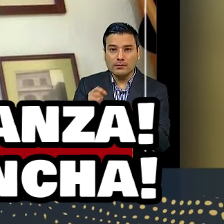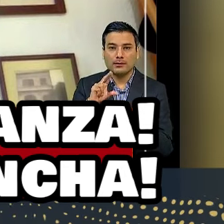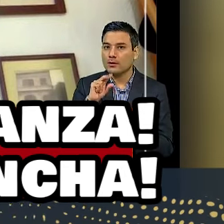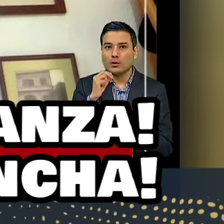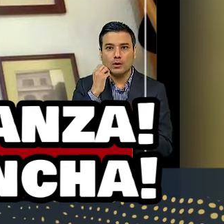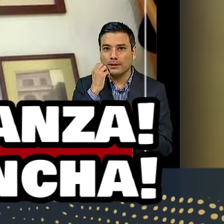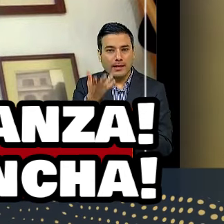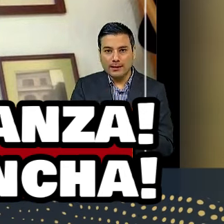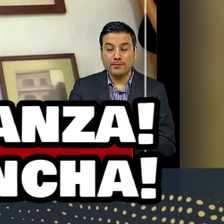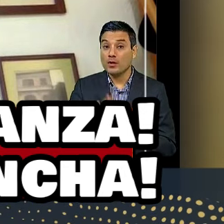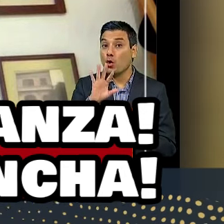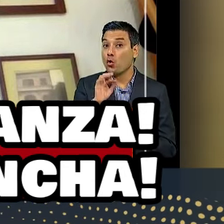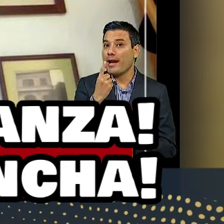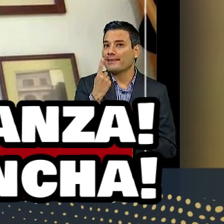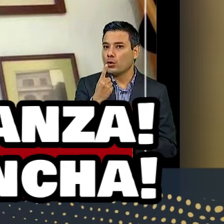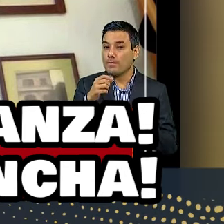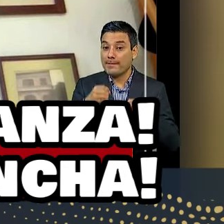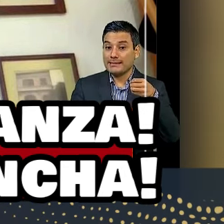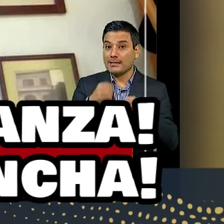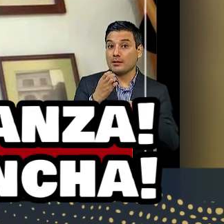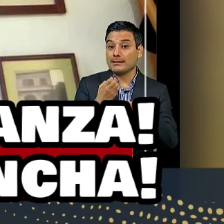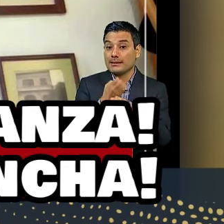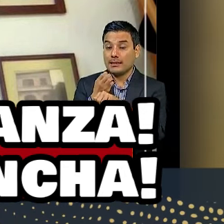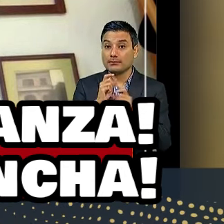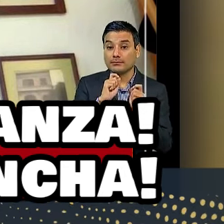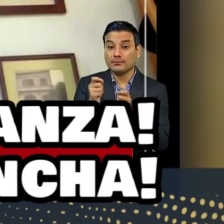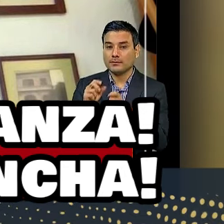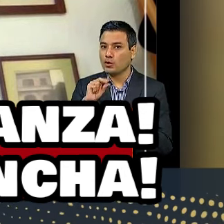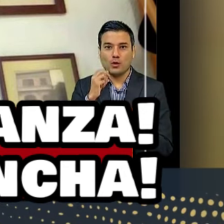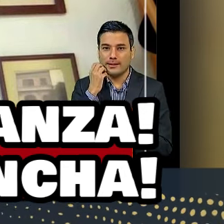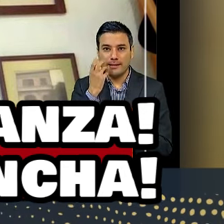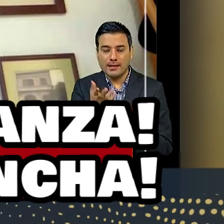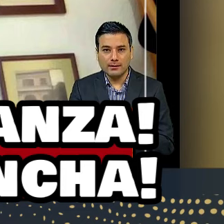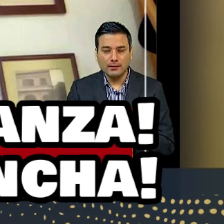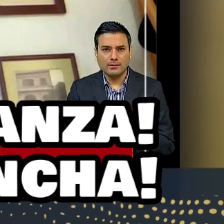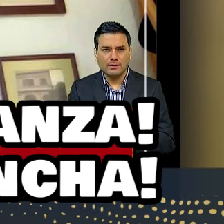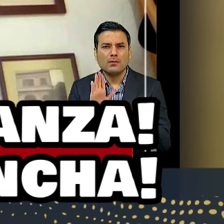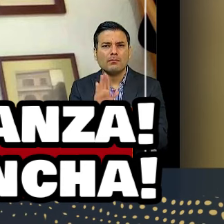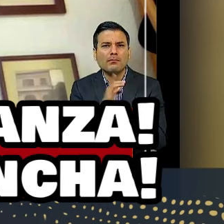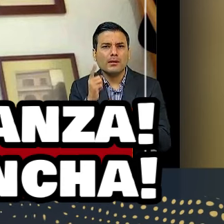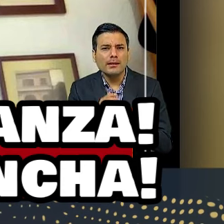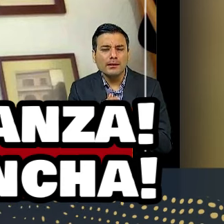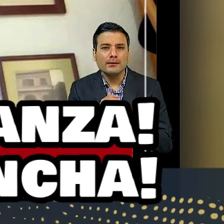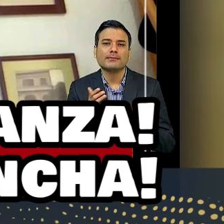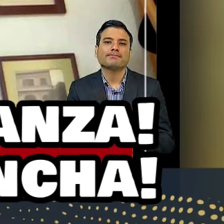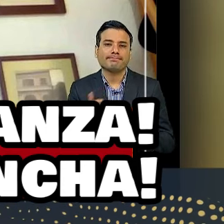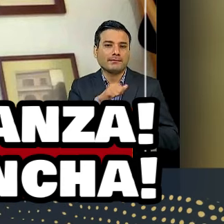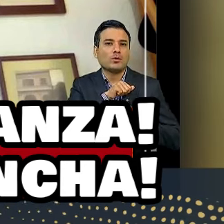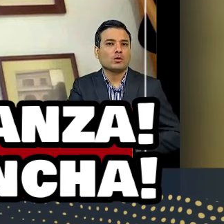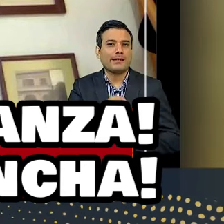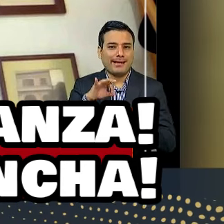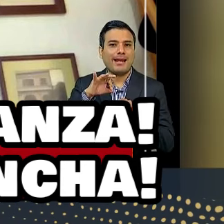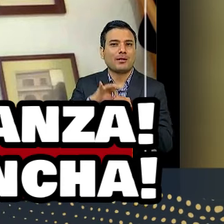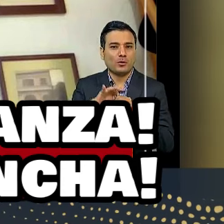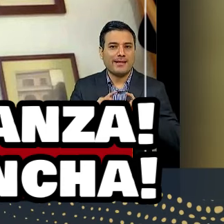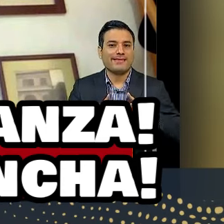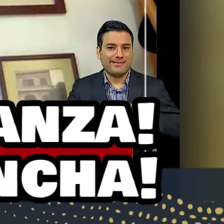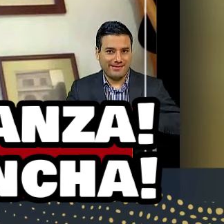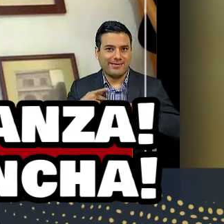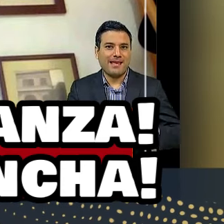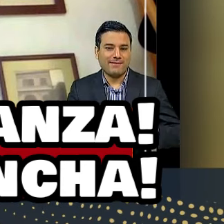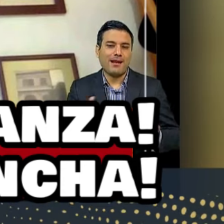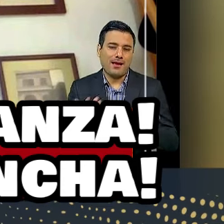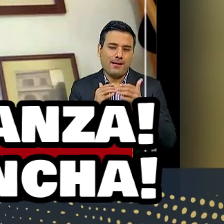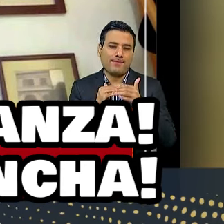y a 41 magistrados de los órganos estatales me refiero a los tribunales Pues claro que debilita la autoridad electoral es parte de una estrategia para debilitar el